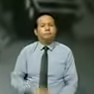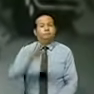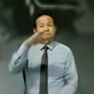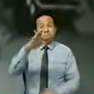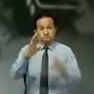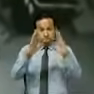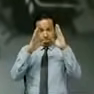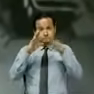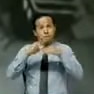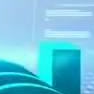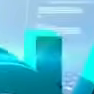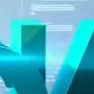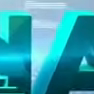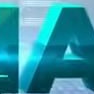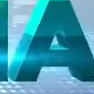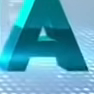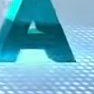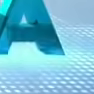Atentos, más adelante.